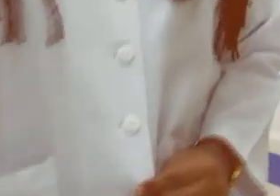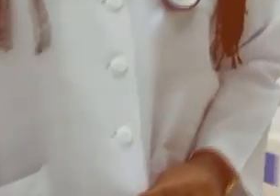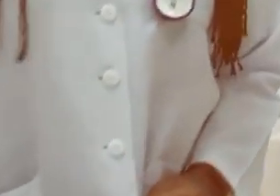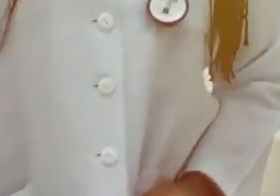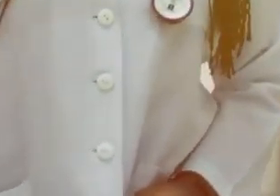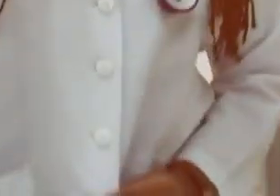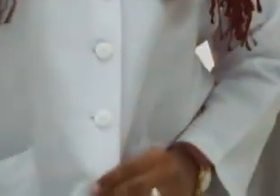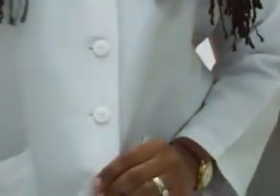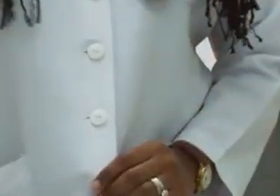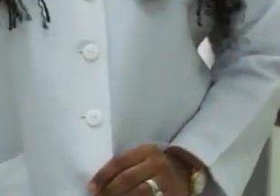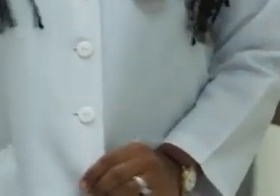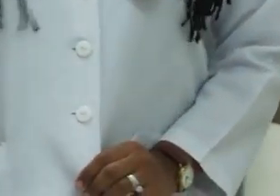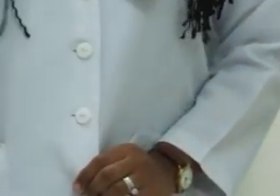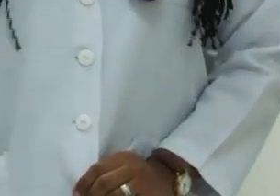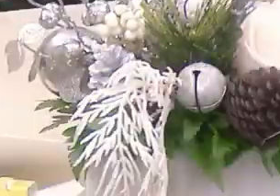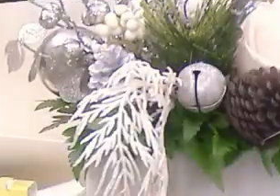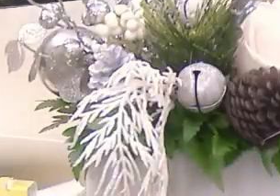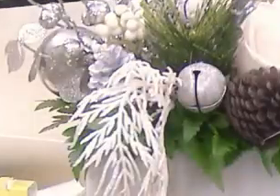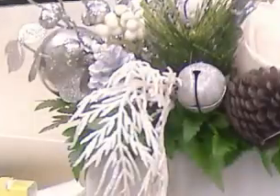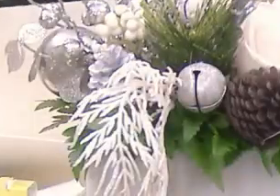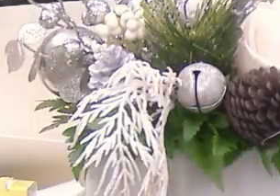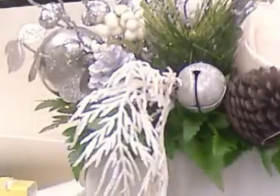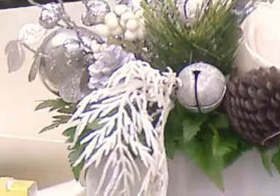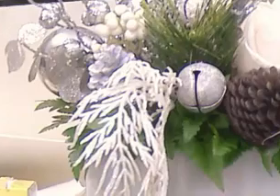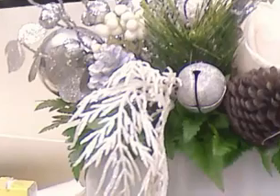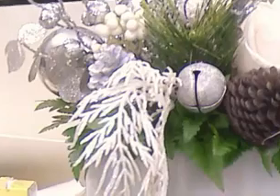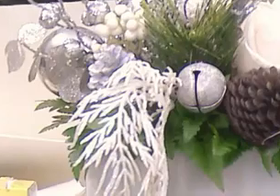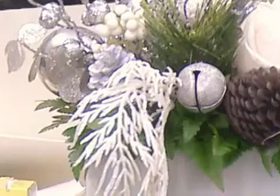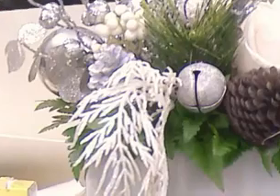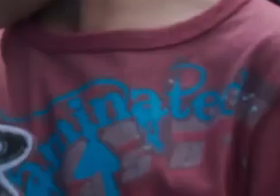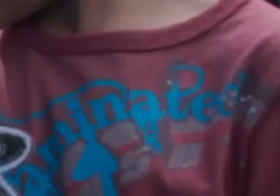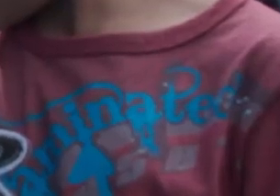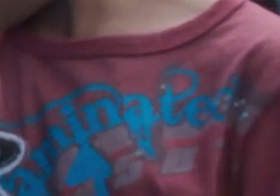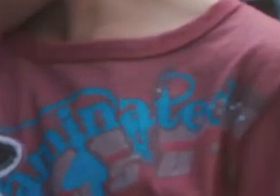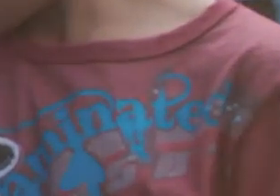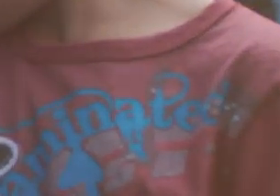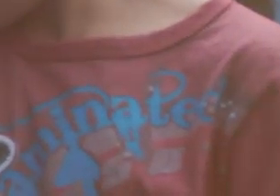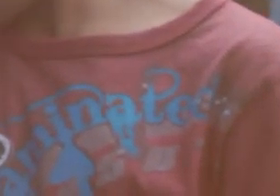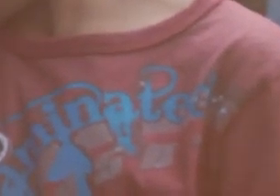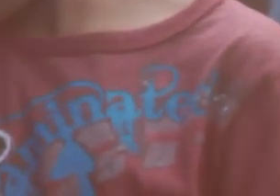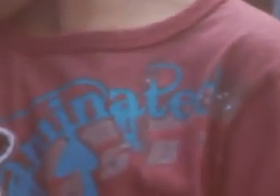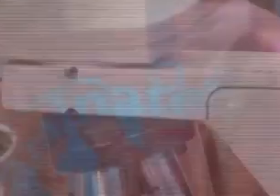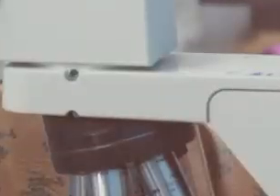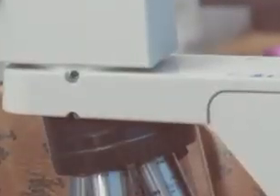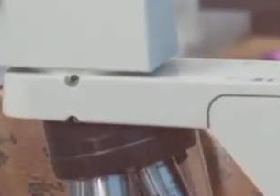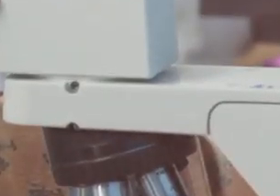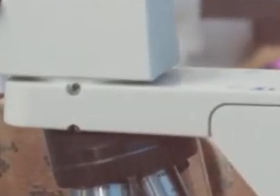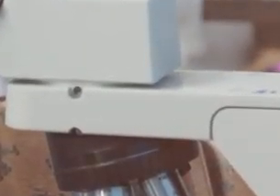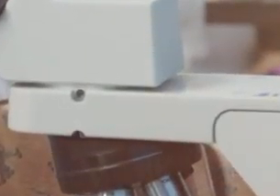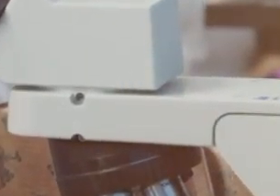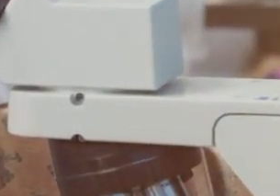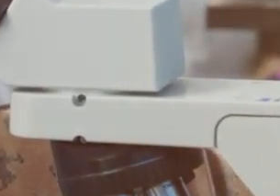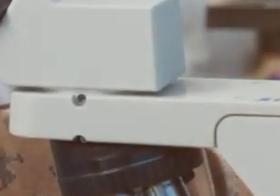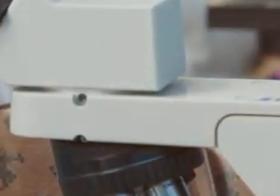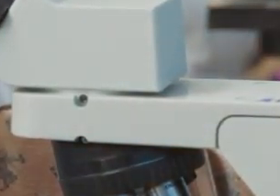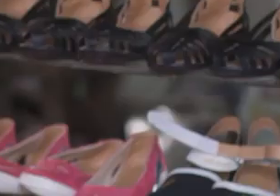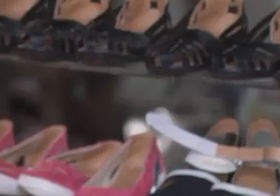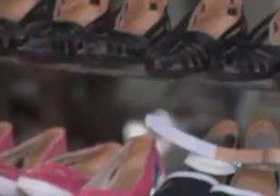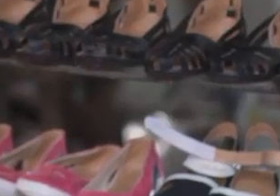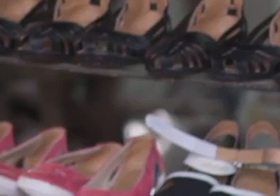inmortal. Y en esta Nicaragua de bendición y amor al prójimo, el trabajo es nuestro